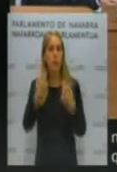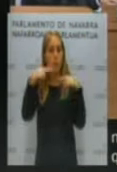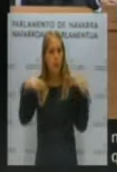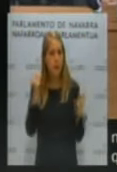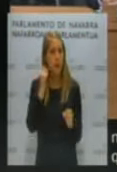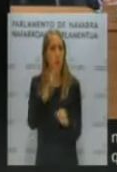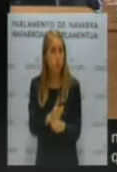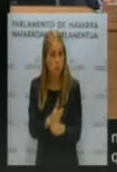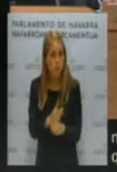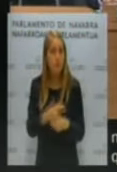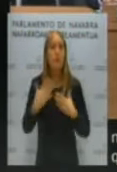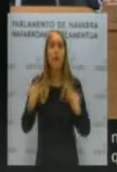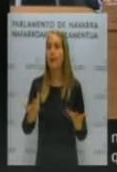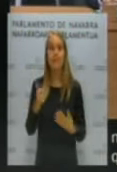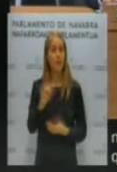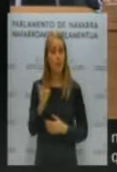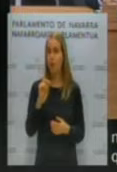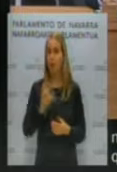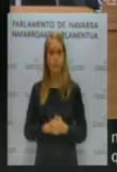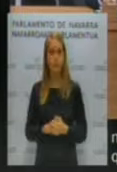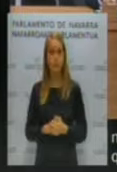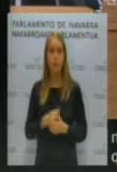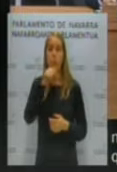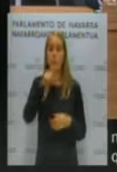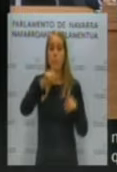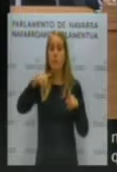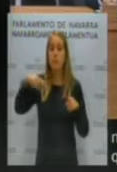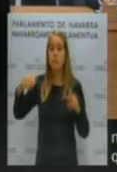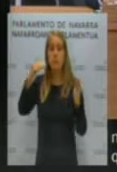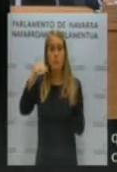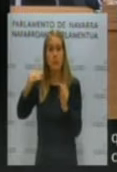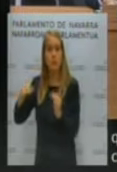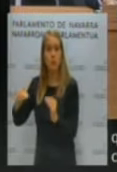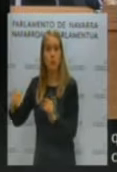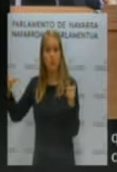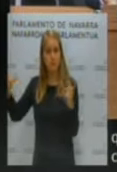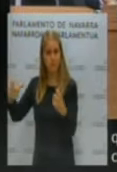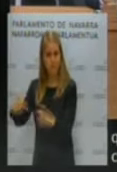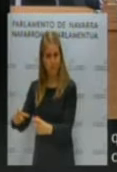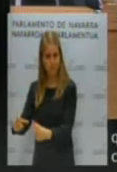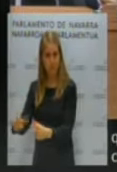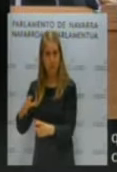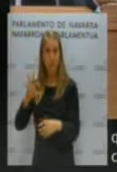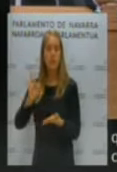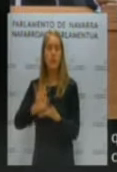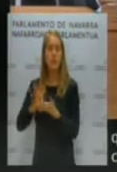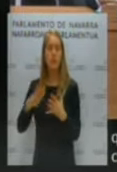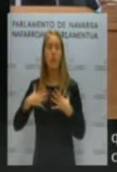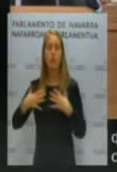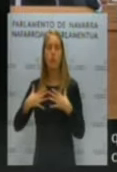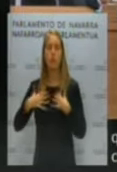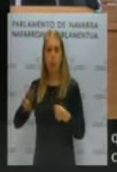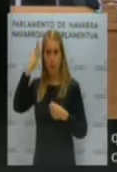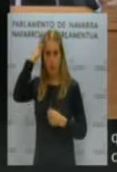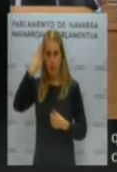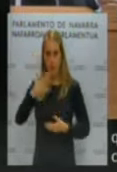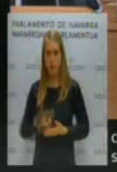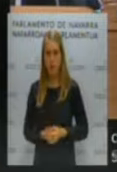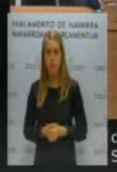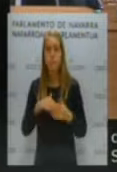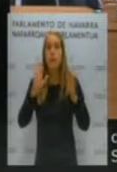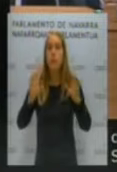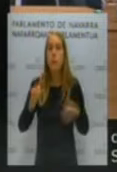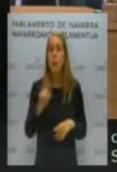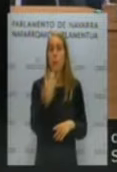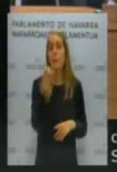lo cierto es que no, porque mes a mes baja la actividad en el Servicio Navarro de Salud. Pero como no es la primera